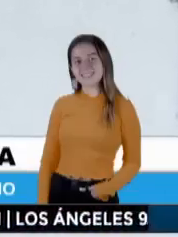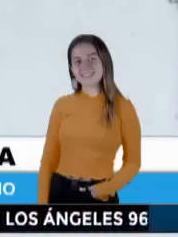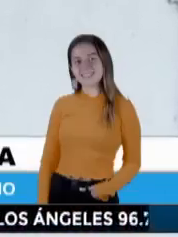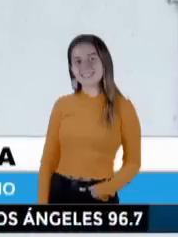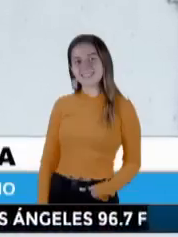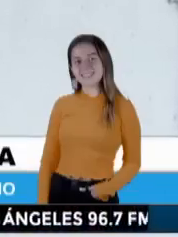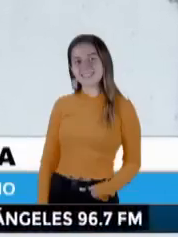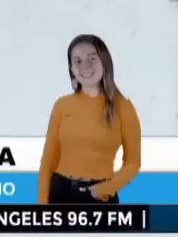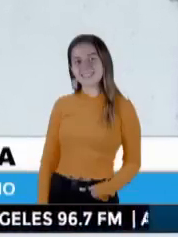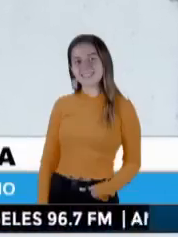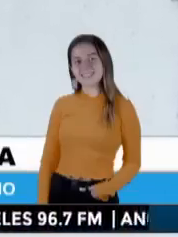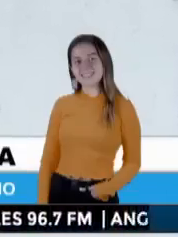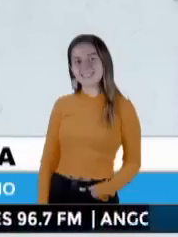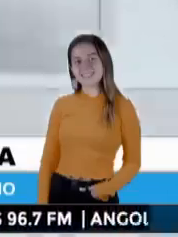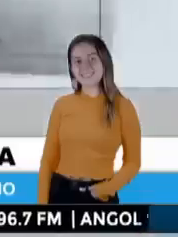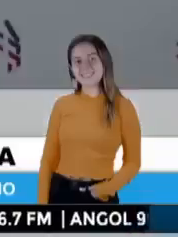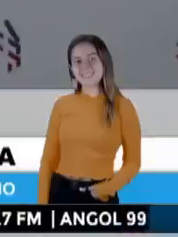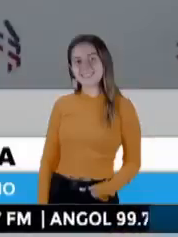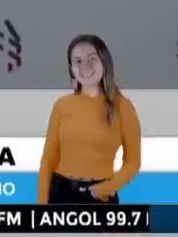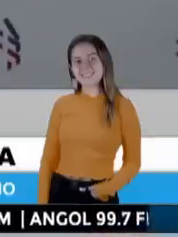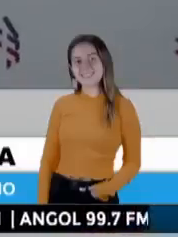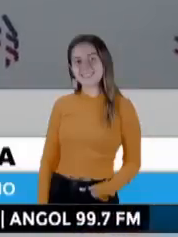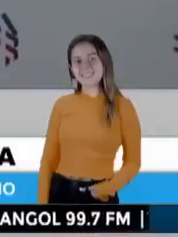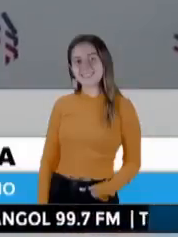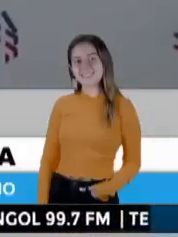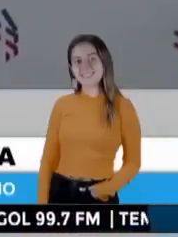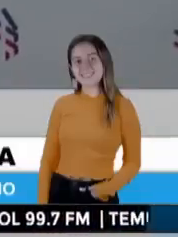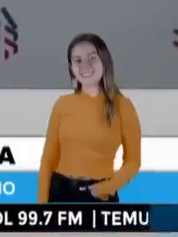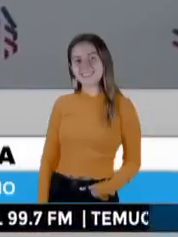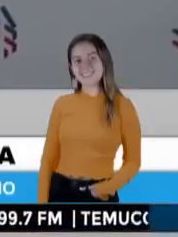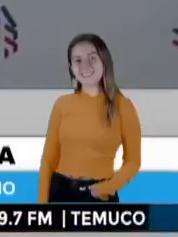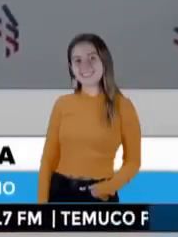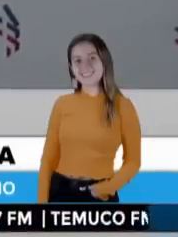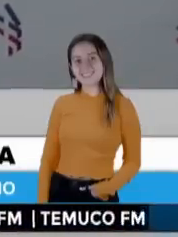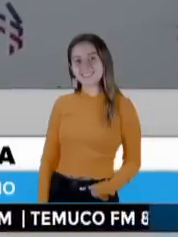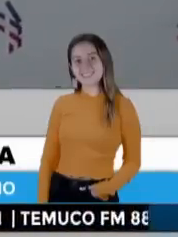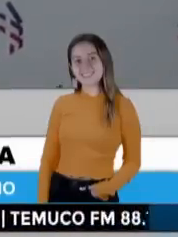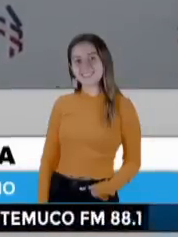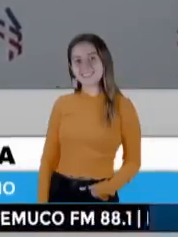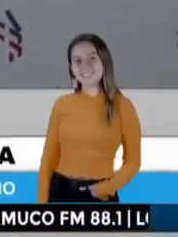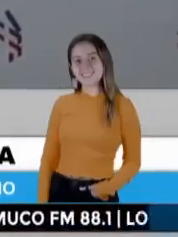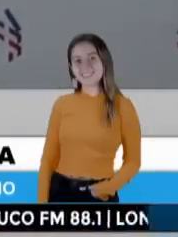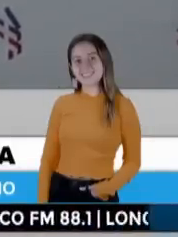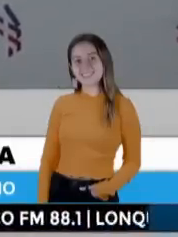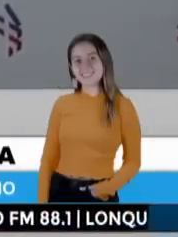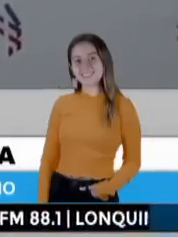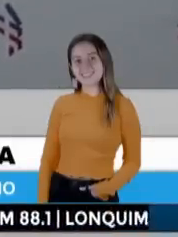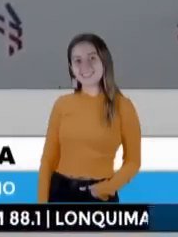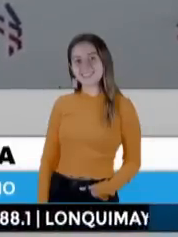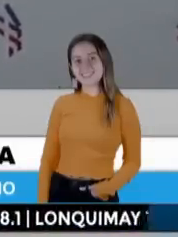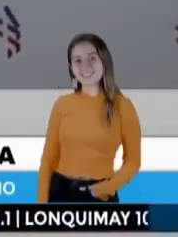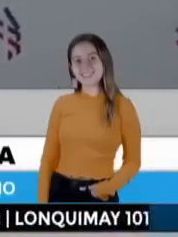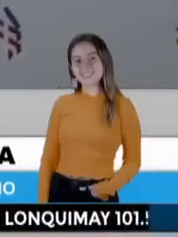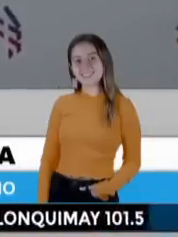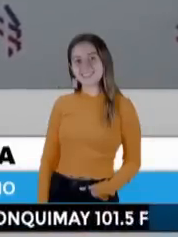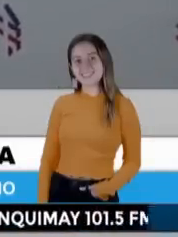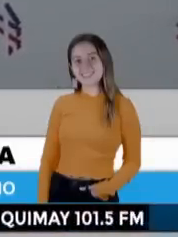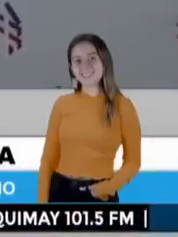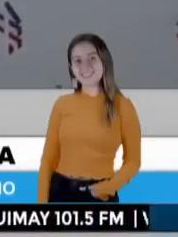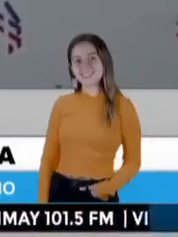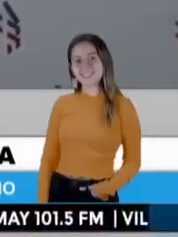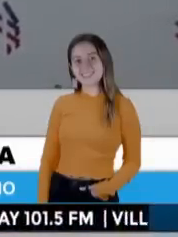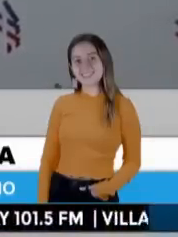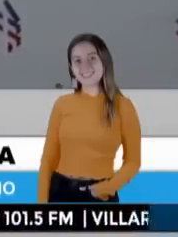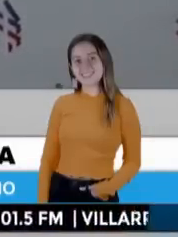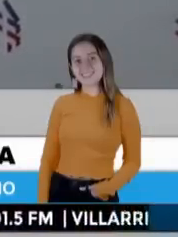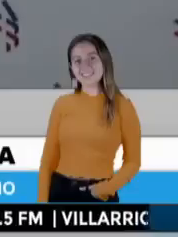haber sido pública. No solamente porque todos los ciudadanos tienen derecho a saber cómo se resuelven las cosas en un tema tan fundamental, pero también para